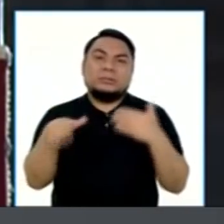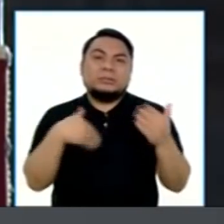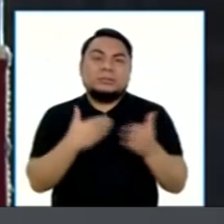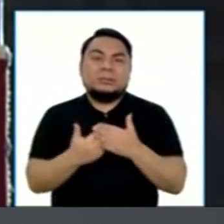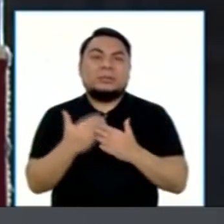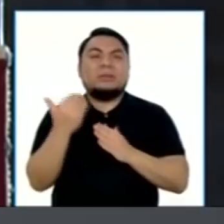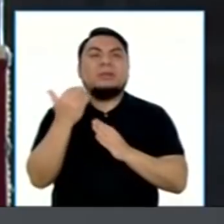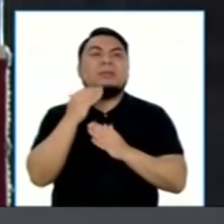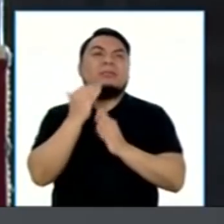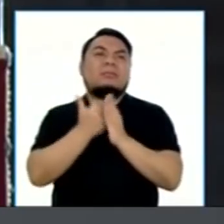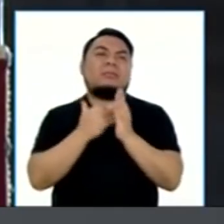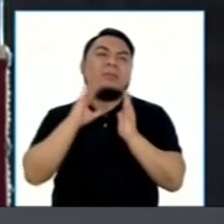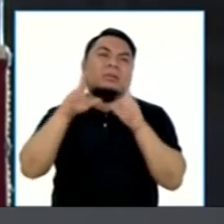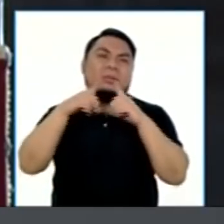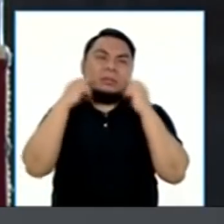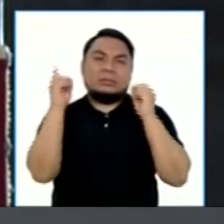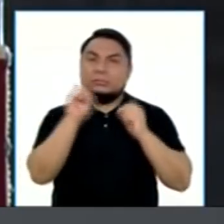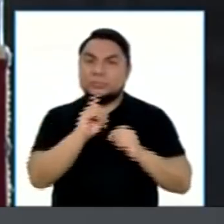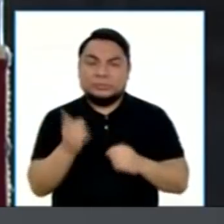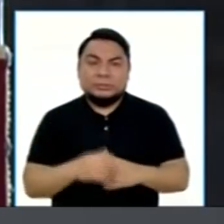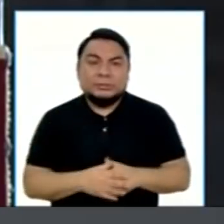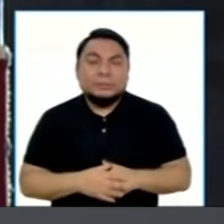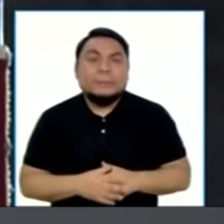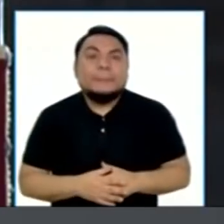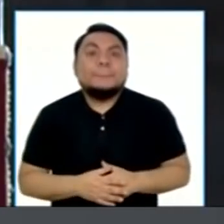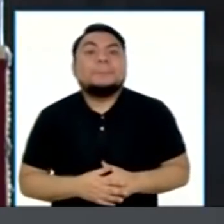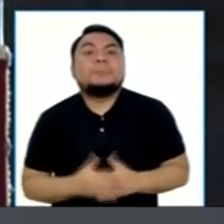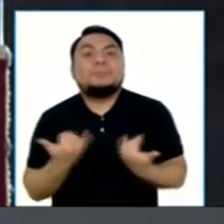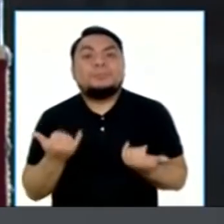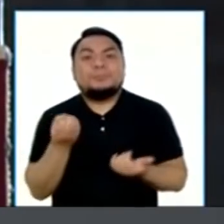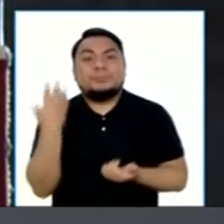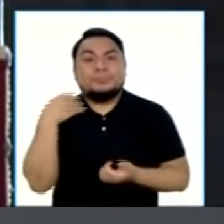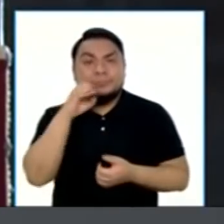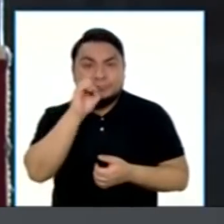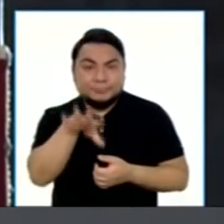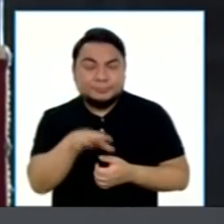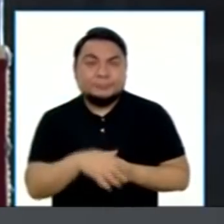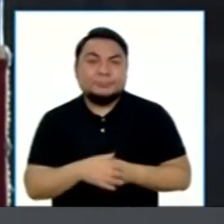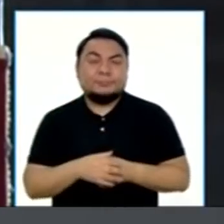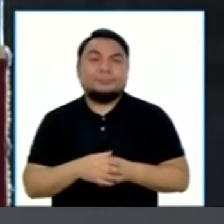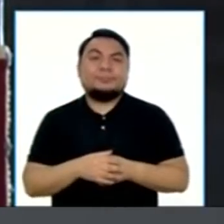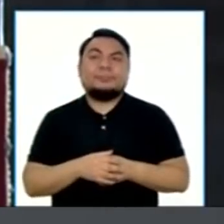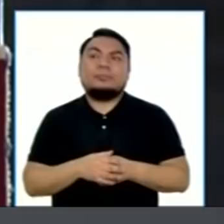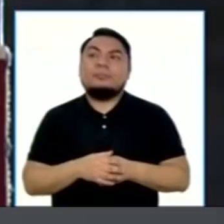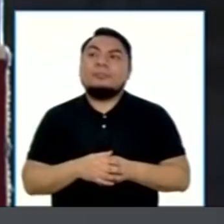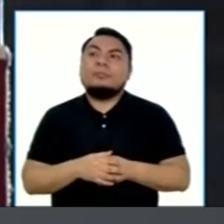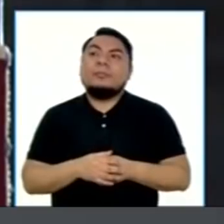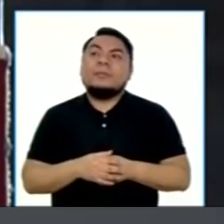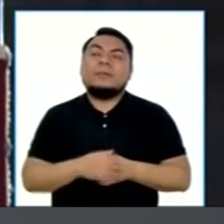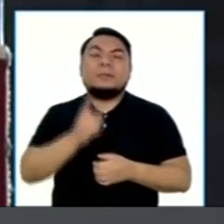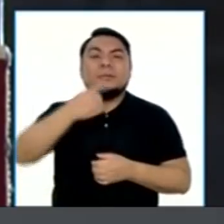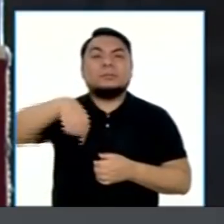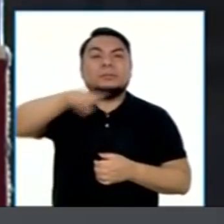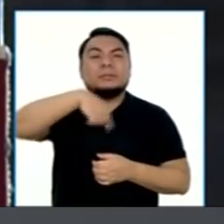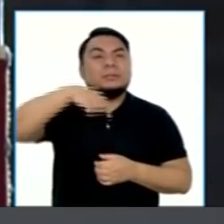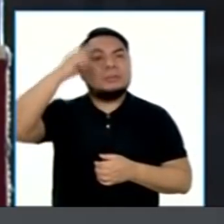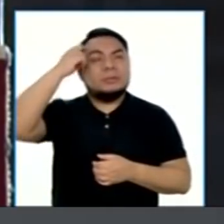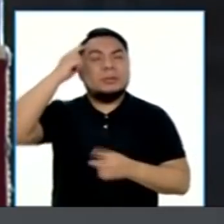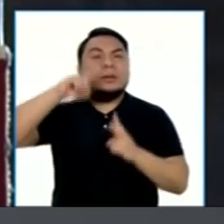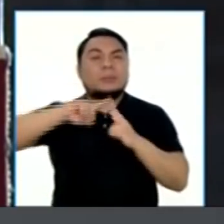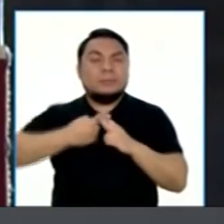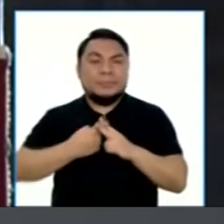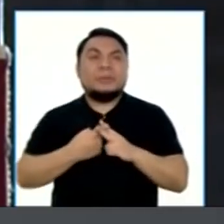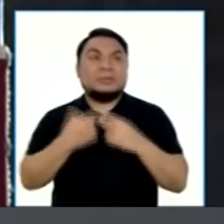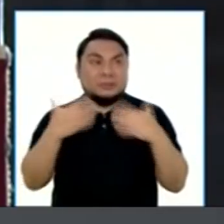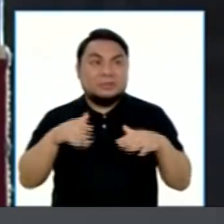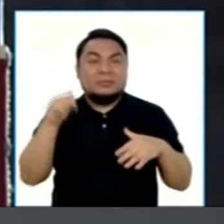de ninguna manera. Como hemos mencionado hace un momento, esas cifras están, pensamos nosotros, empezando a